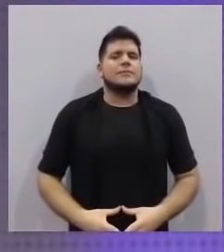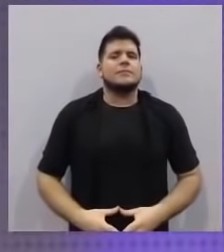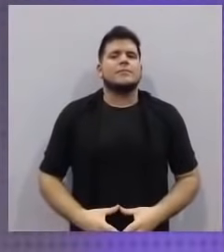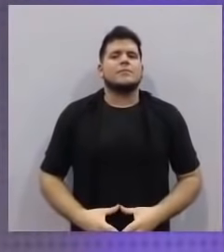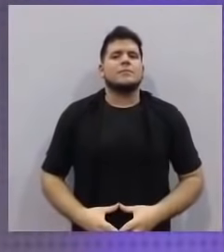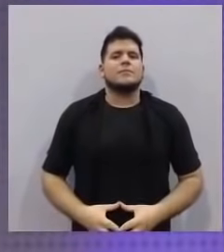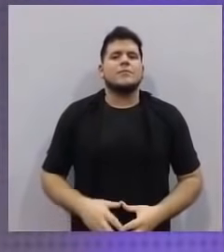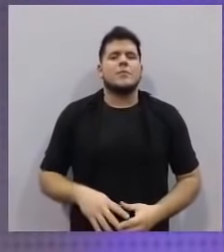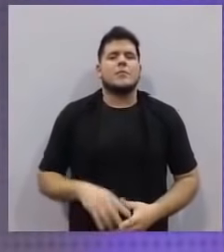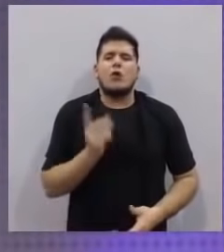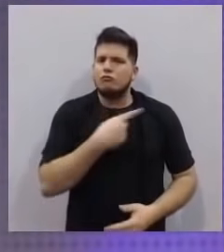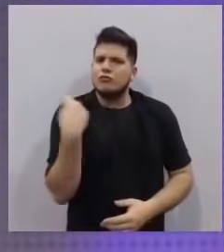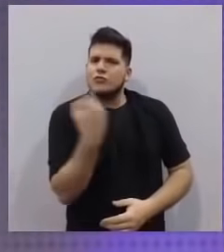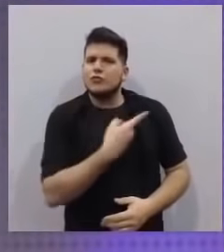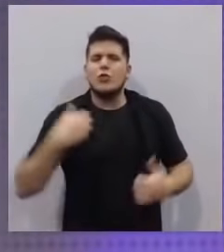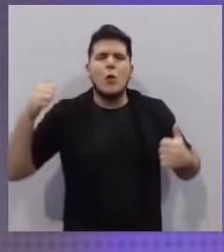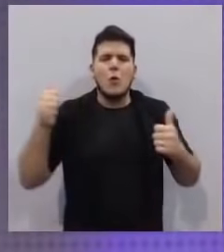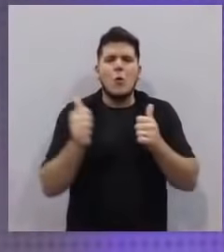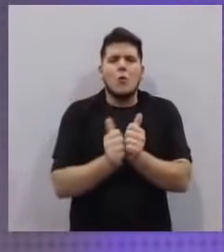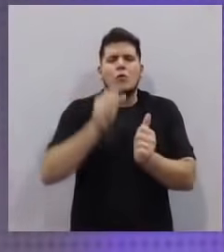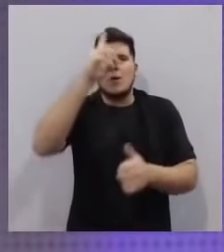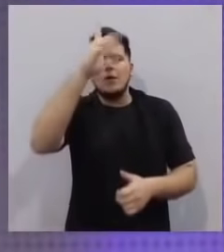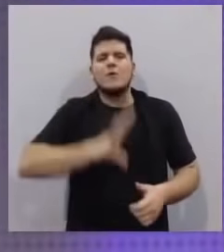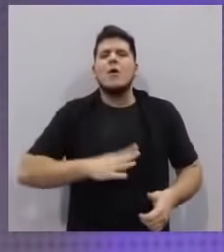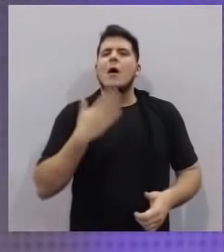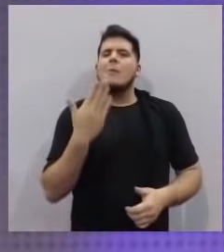para cumplir ese gran mandato